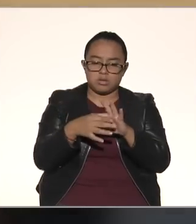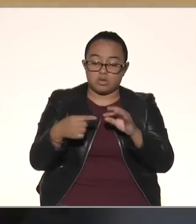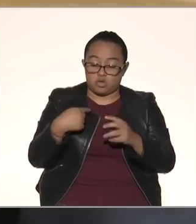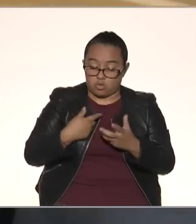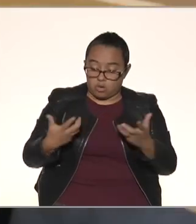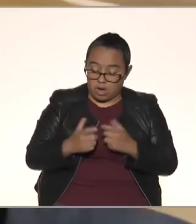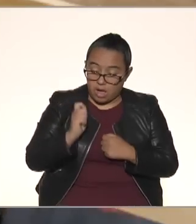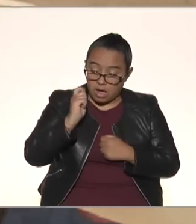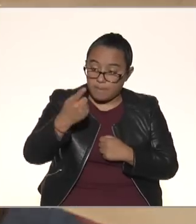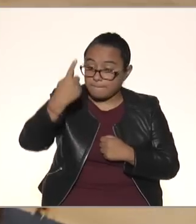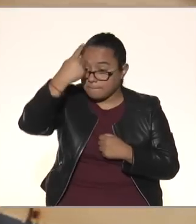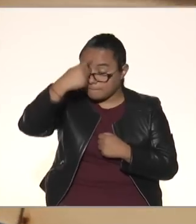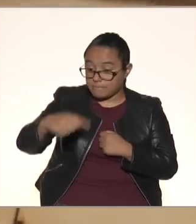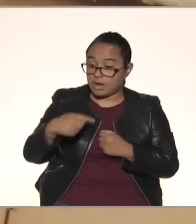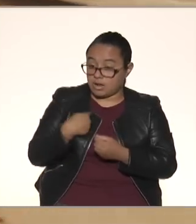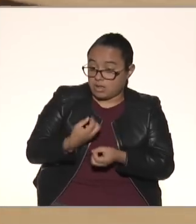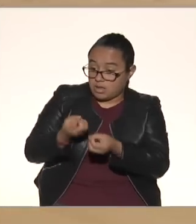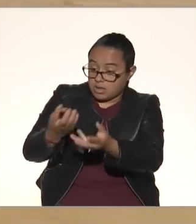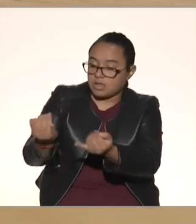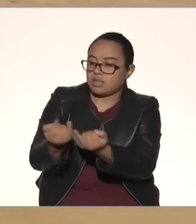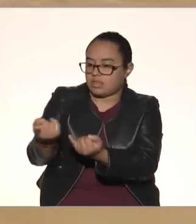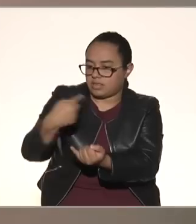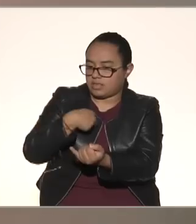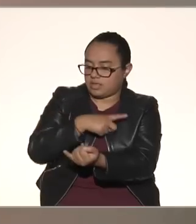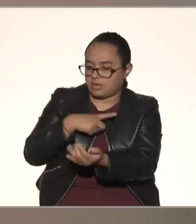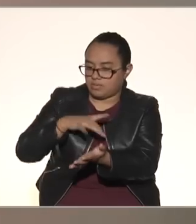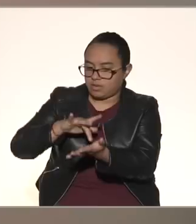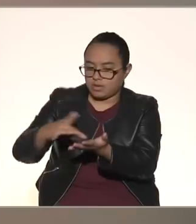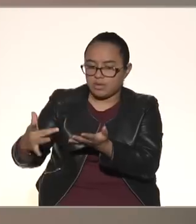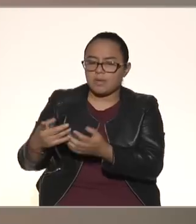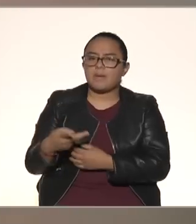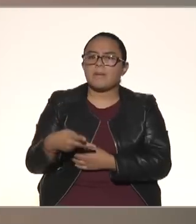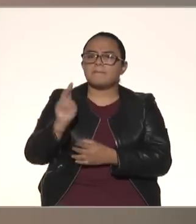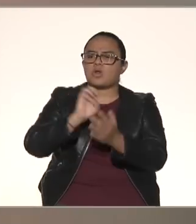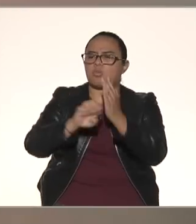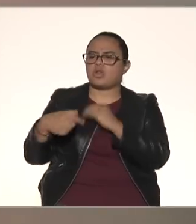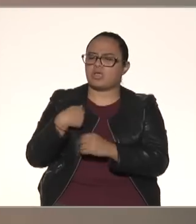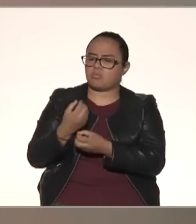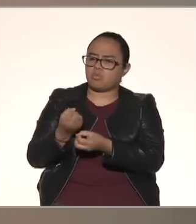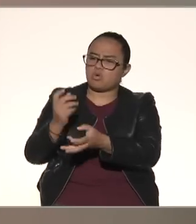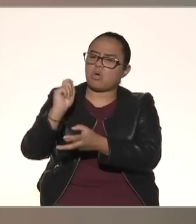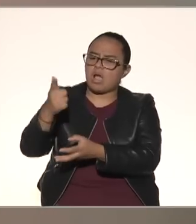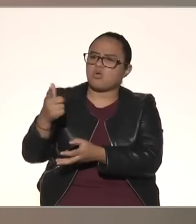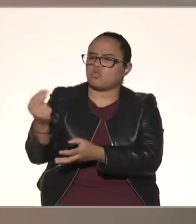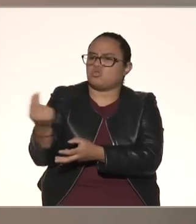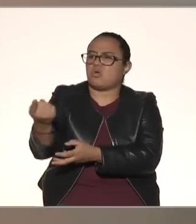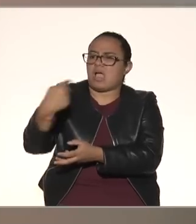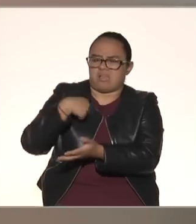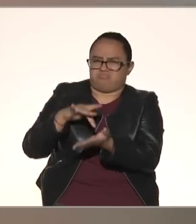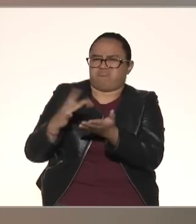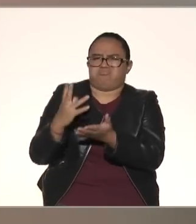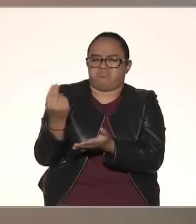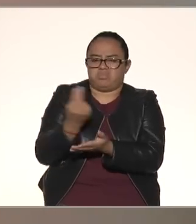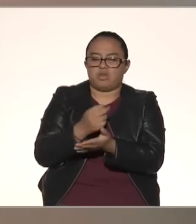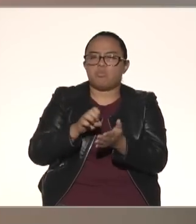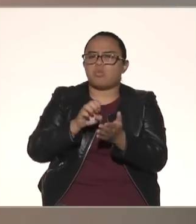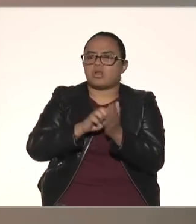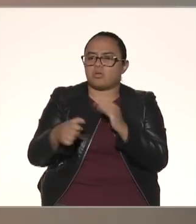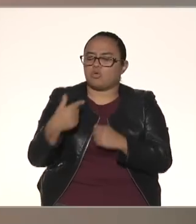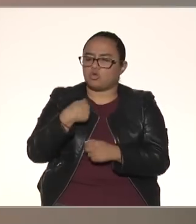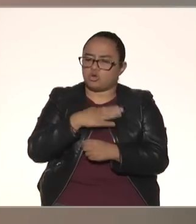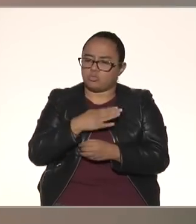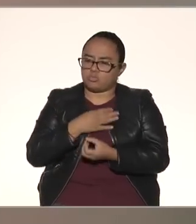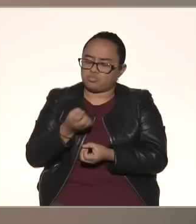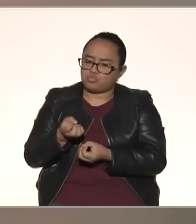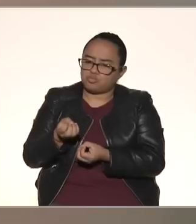algo esperando que el otro me lo agradezca. Se puede ser generoso sin buscar el agradecimiento de nadie. Se puede ser generoso en la forma, se puede